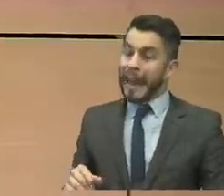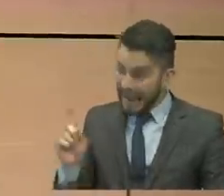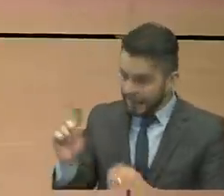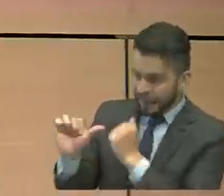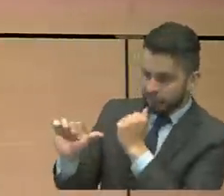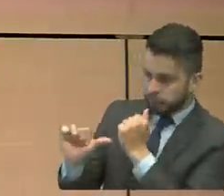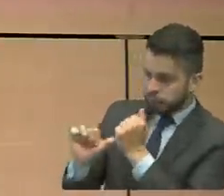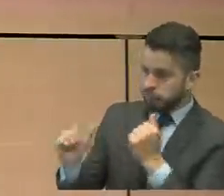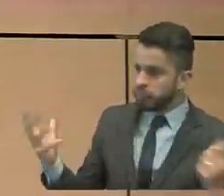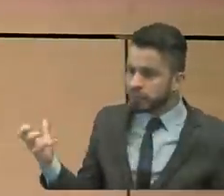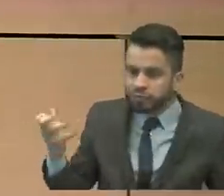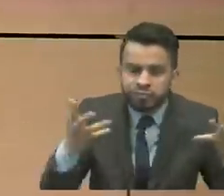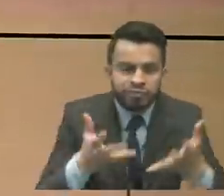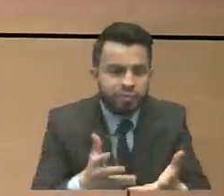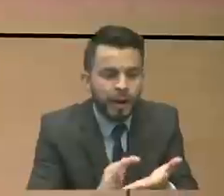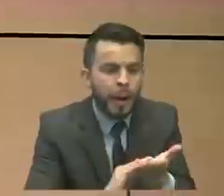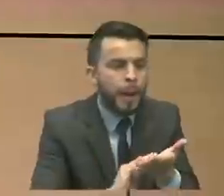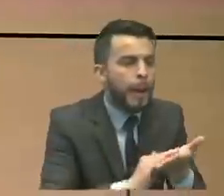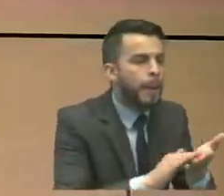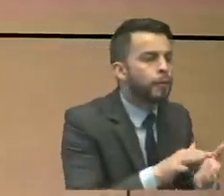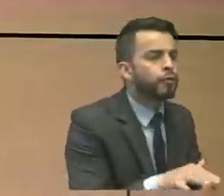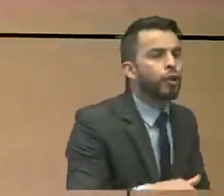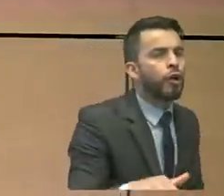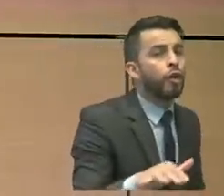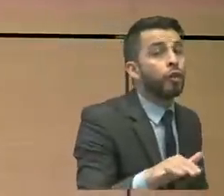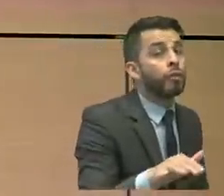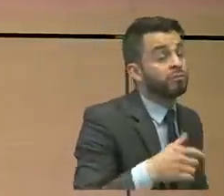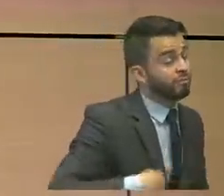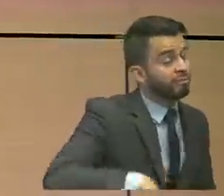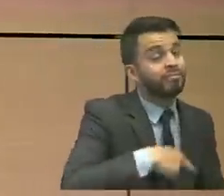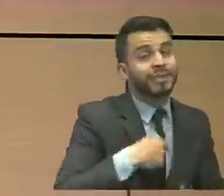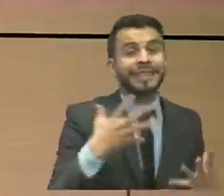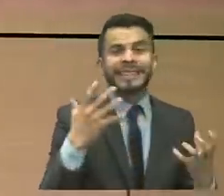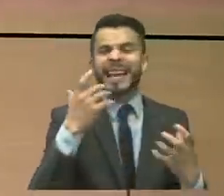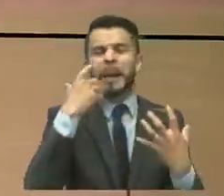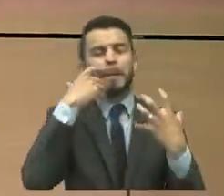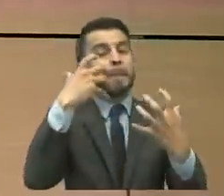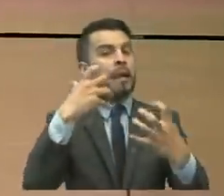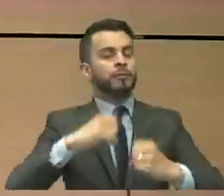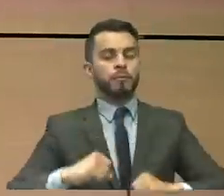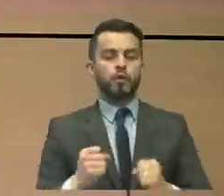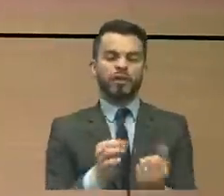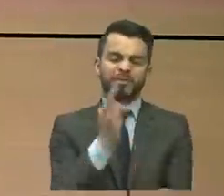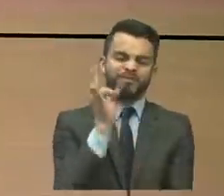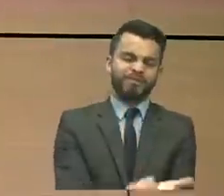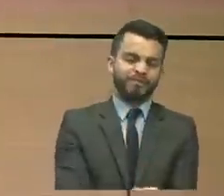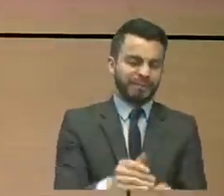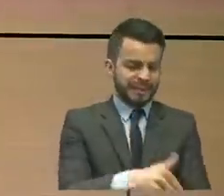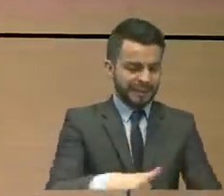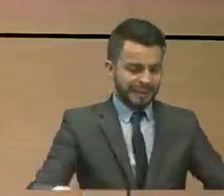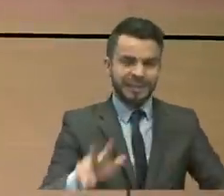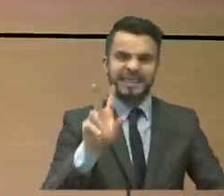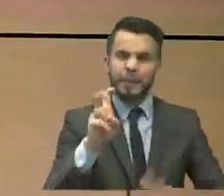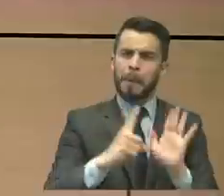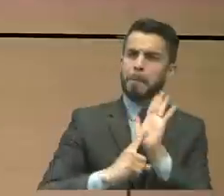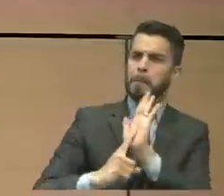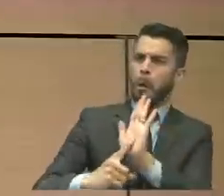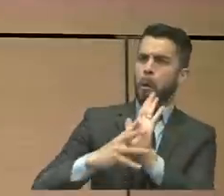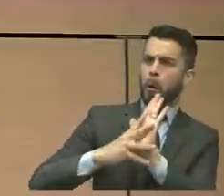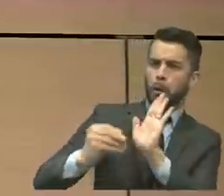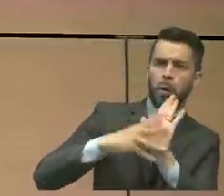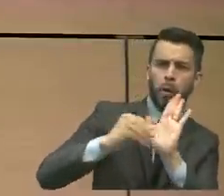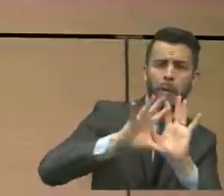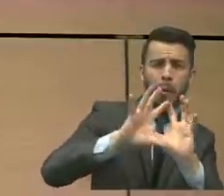XXI de nuestro Corredor Verde Séptima. Hoy queremos mostrarles, como nos comprometimos, el trabajo y la propuesta de